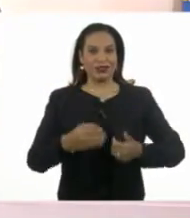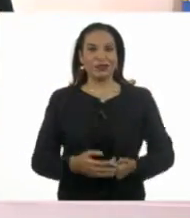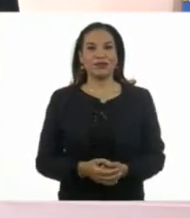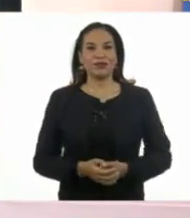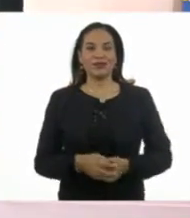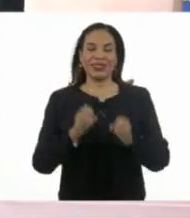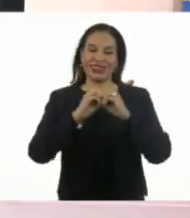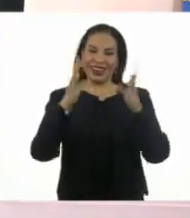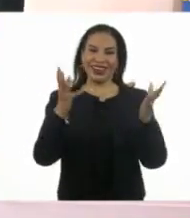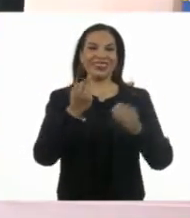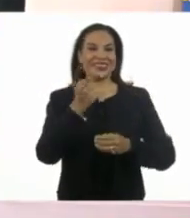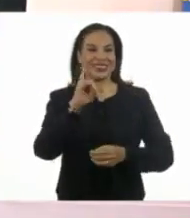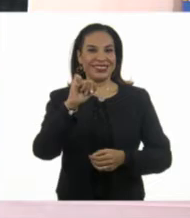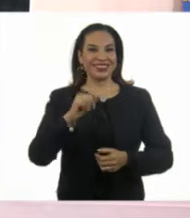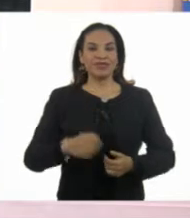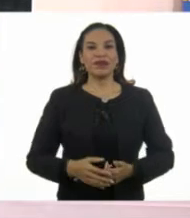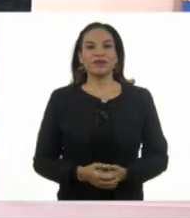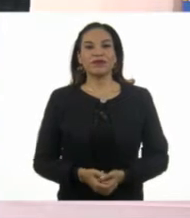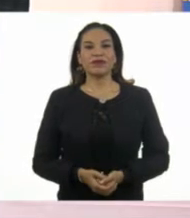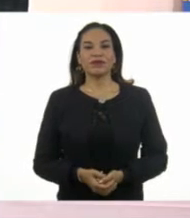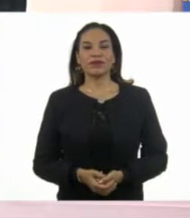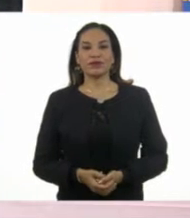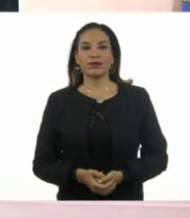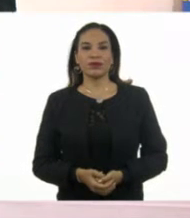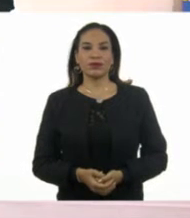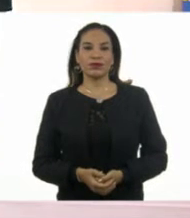aquí. Claro que sí.